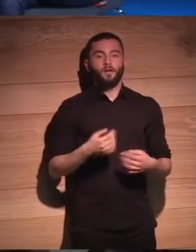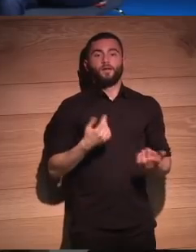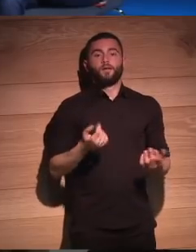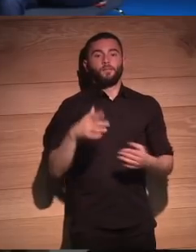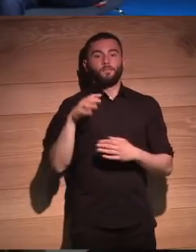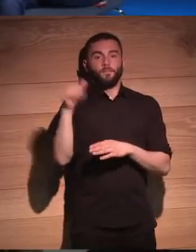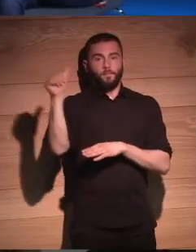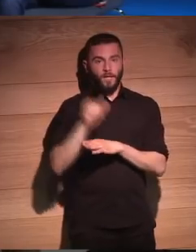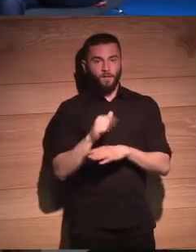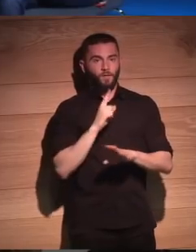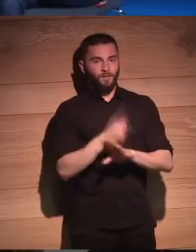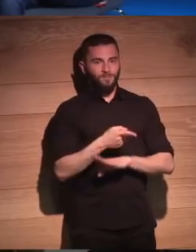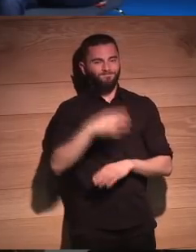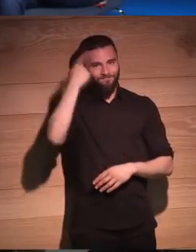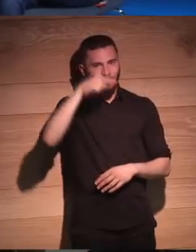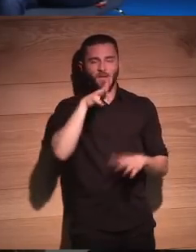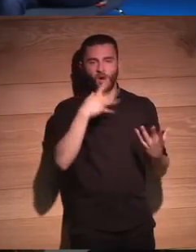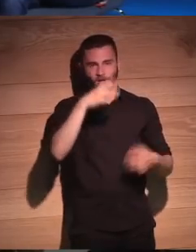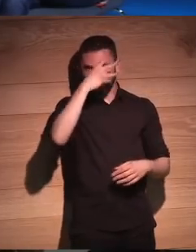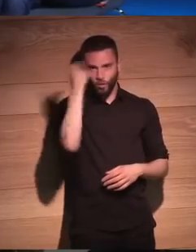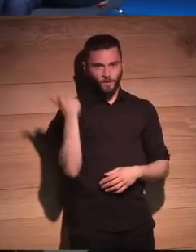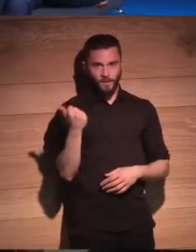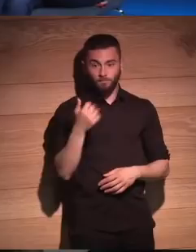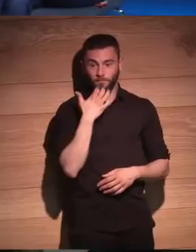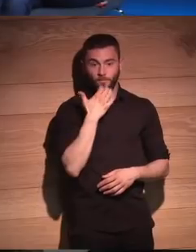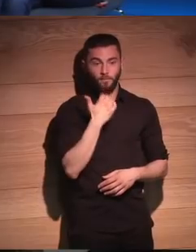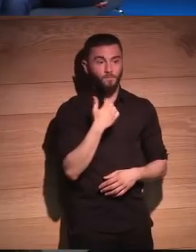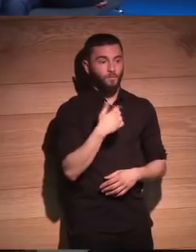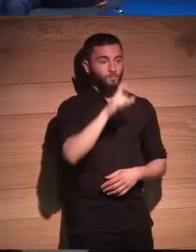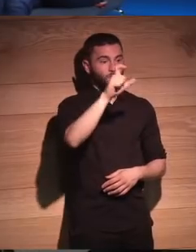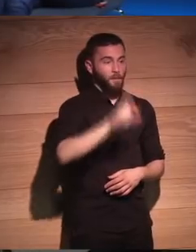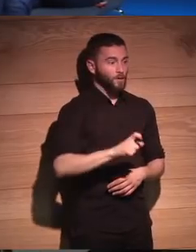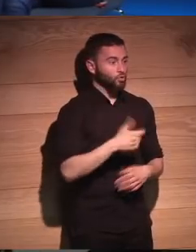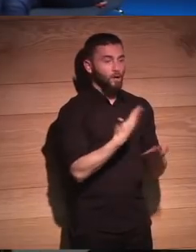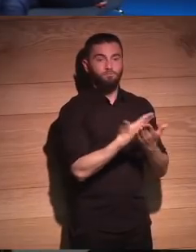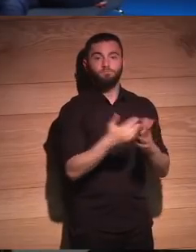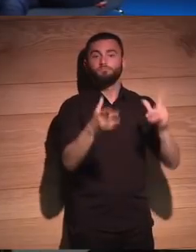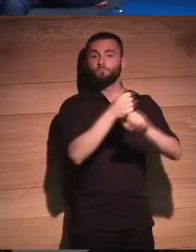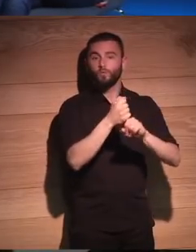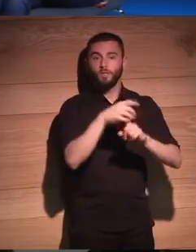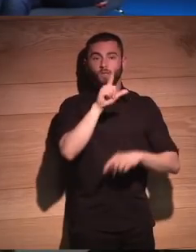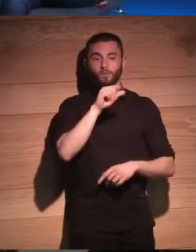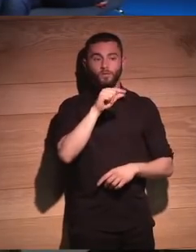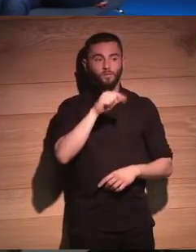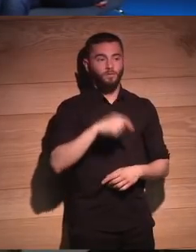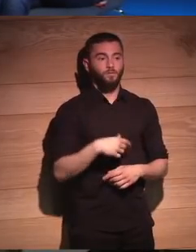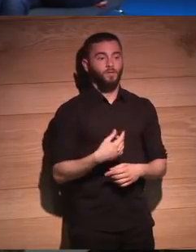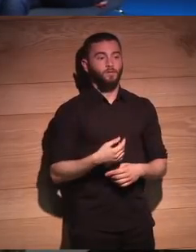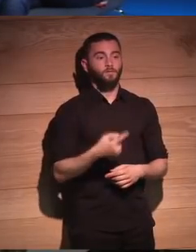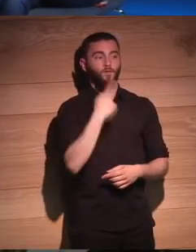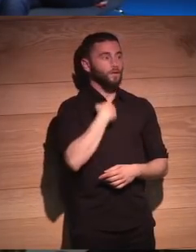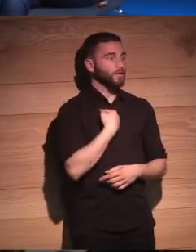sabía, pero no me Sí, acuerdo ahora sí. mismo. O si alguien lo averigua, que nos lo diga inmediatamente y que nos lo ponga en Twitter.